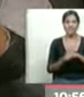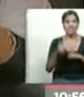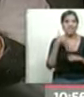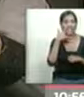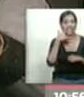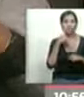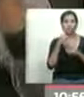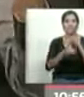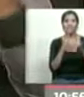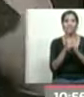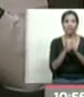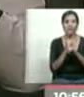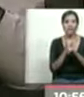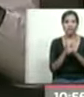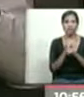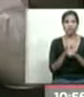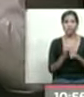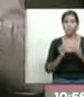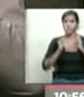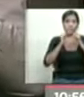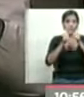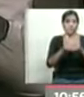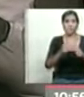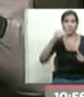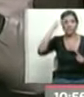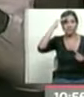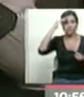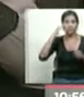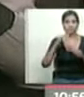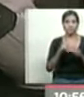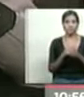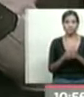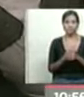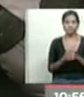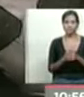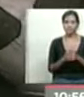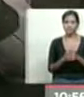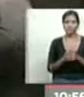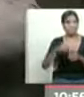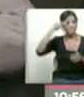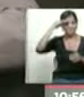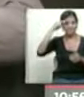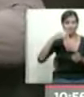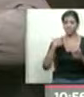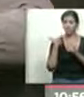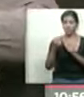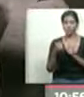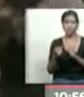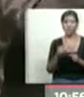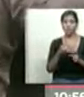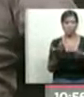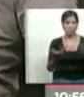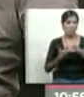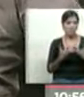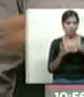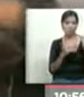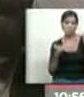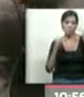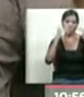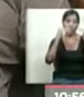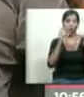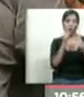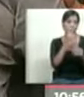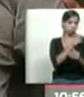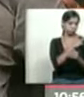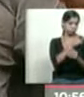internacionales. Sede. Empezaban los generales que se fueron. Generales sin tropa que se fueron. Que porque no les dieron un cargo o porque no los ascendieron.